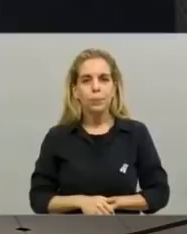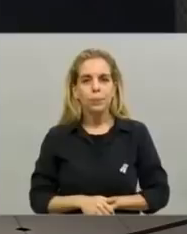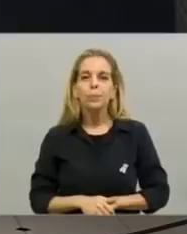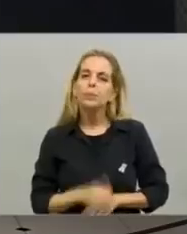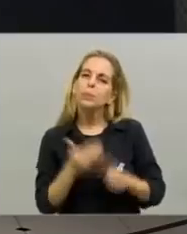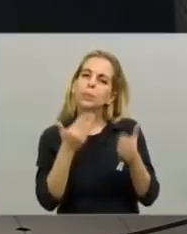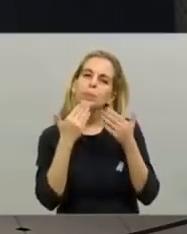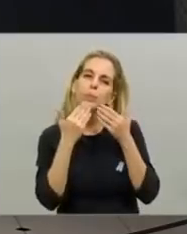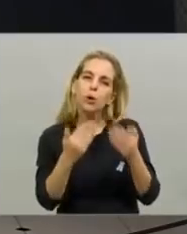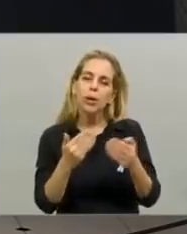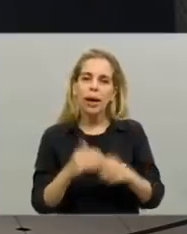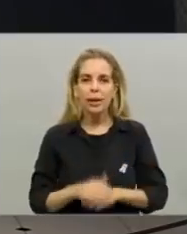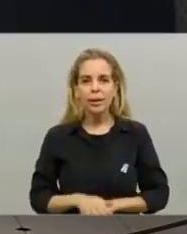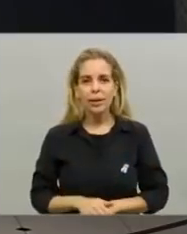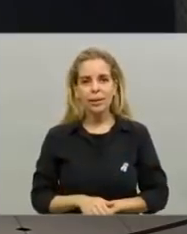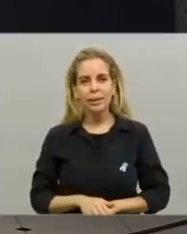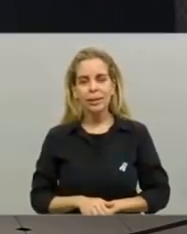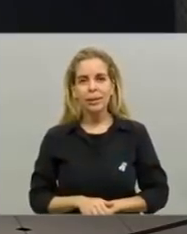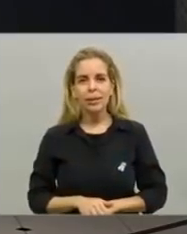Muchas gracias.